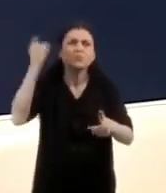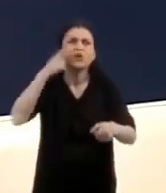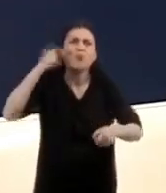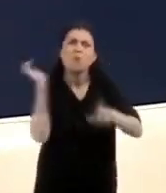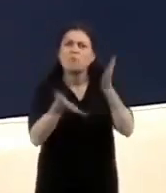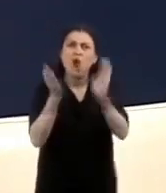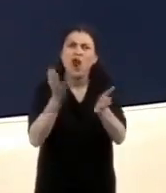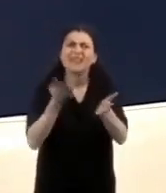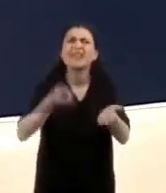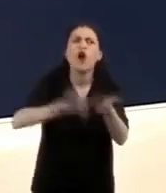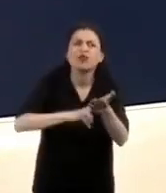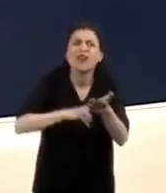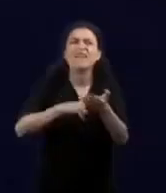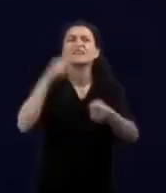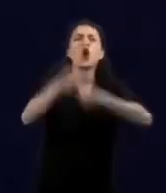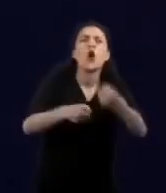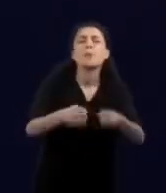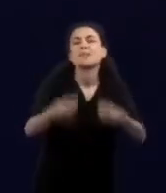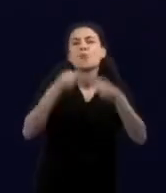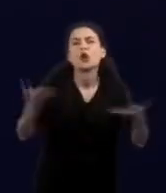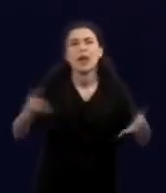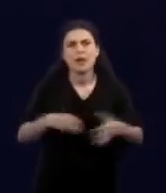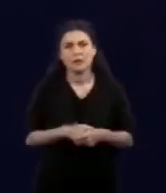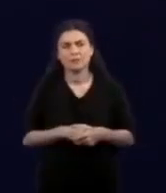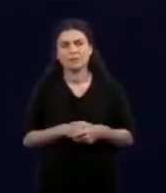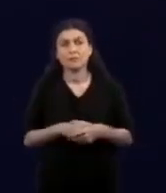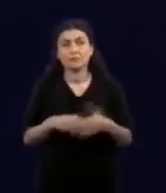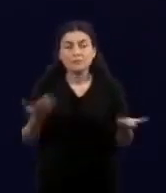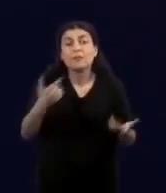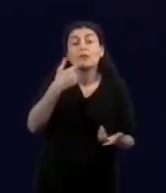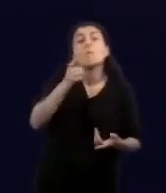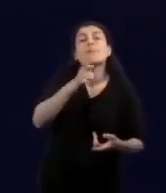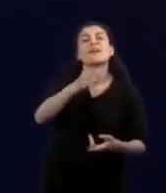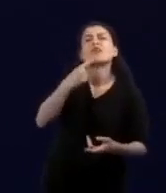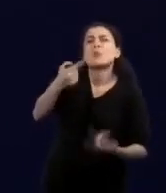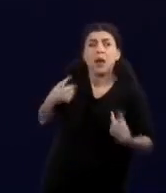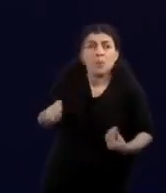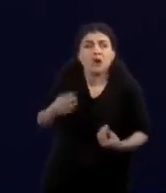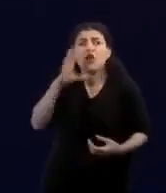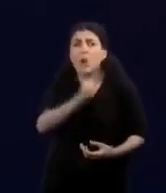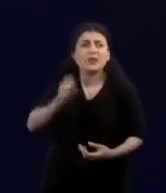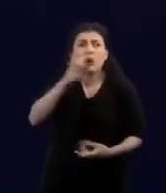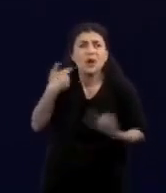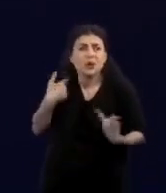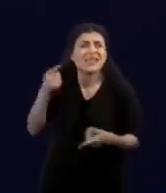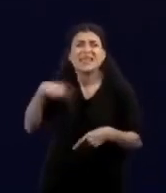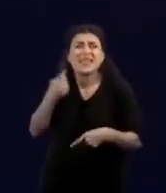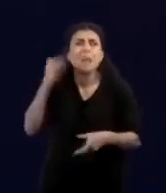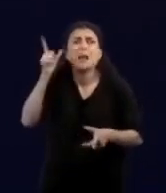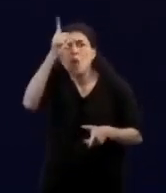Punto. Sí, usted recibe el golpe y ¿qué pasa? ¿Por qué tengo que recibir el golpe? ¿Usted estaba incumpliendo la